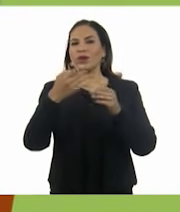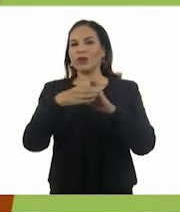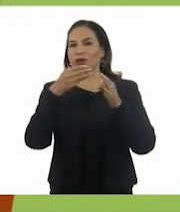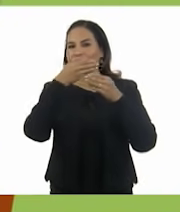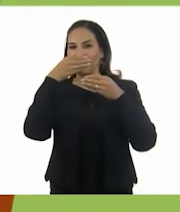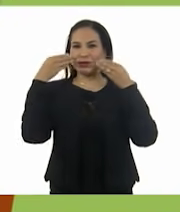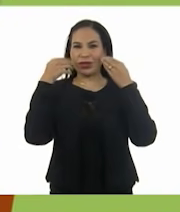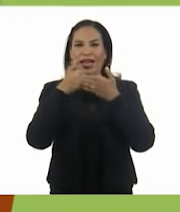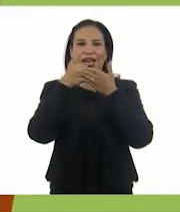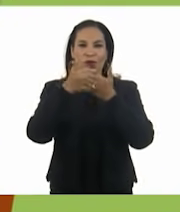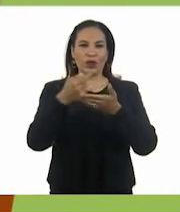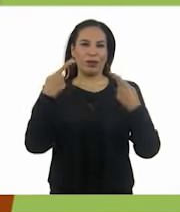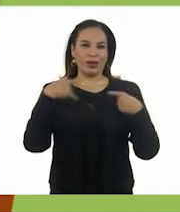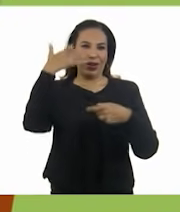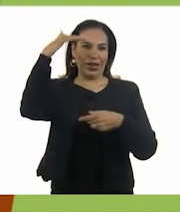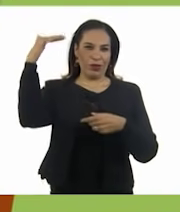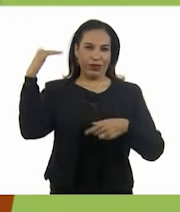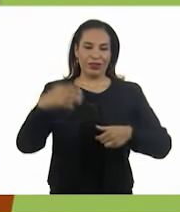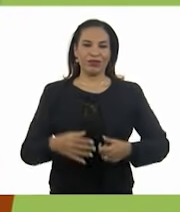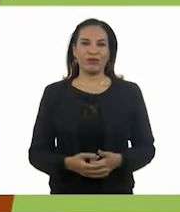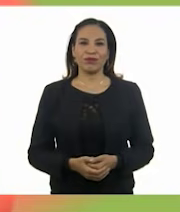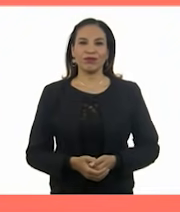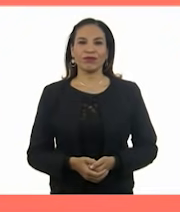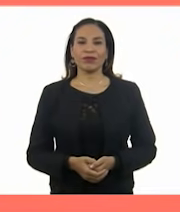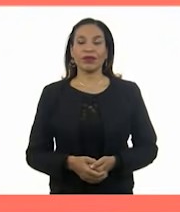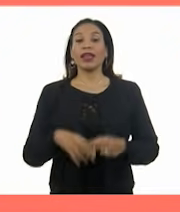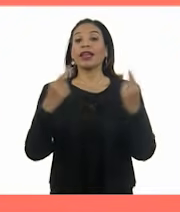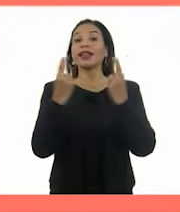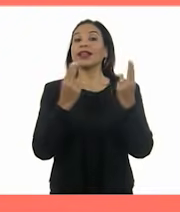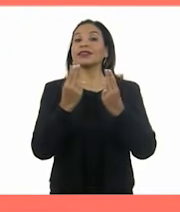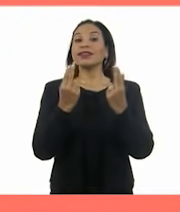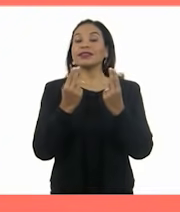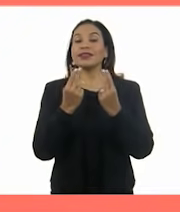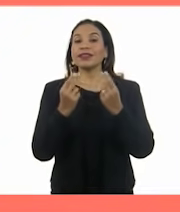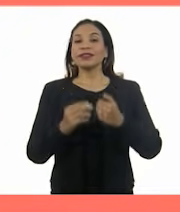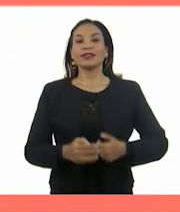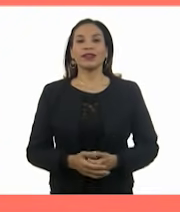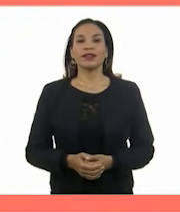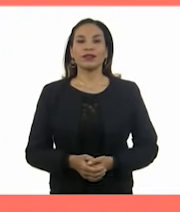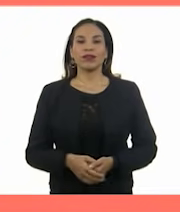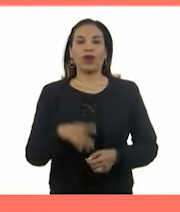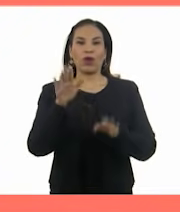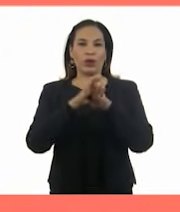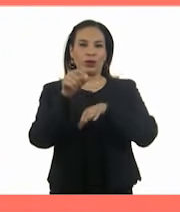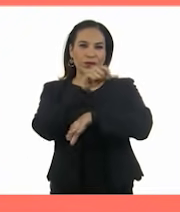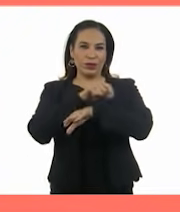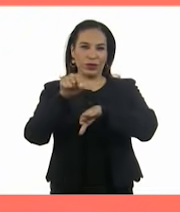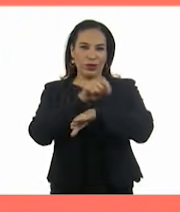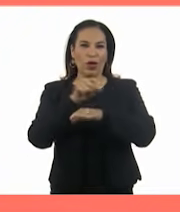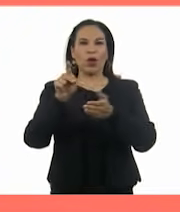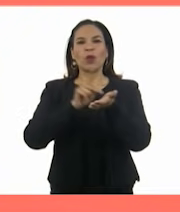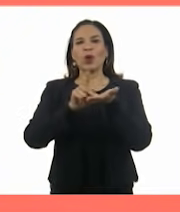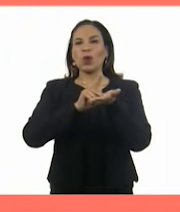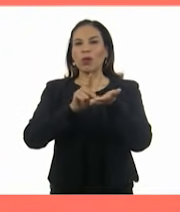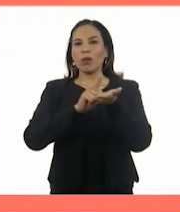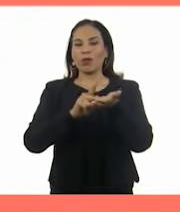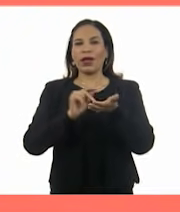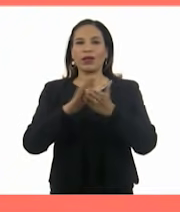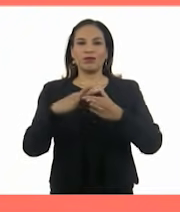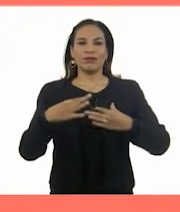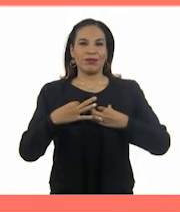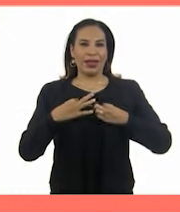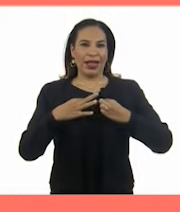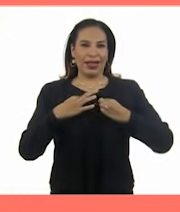cubrebocas con ayuda de un adulto. Necesitarás Un plumón o una pluma Una